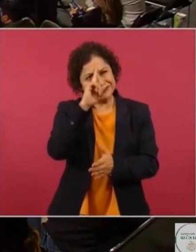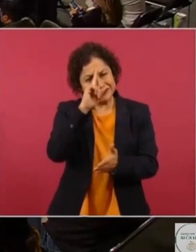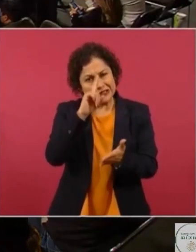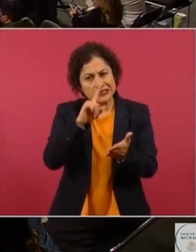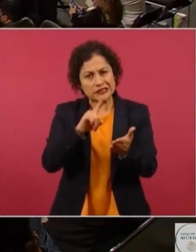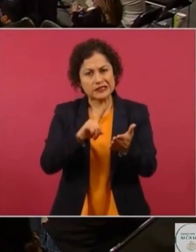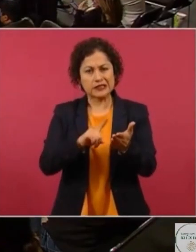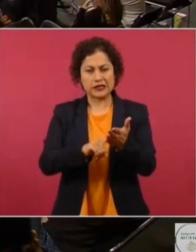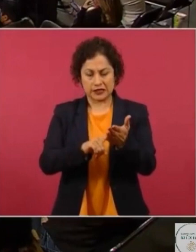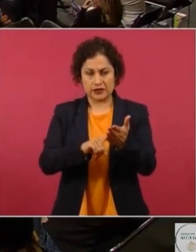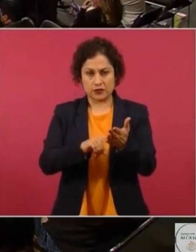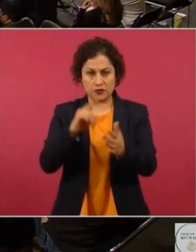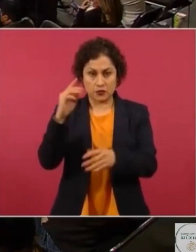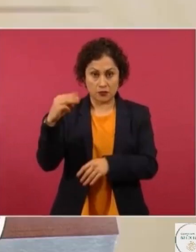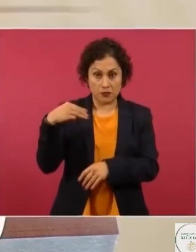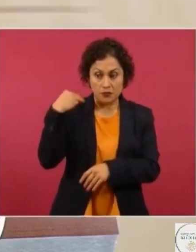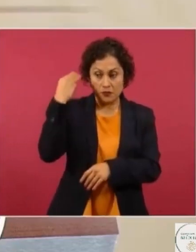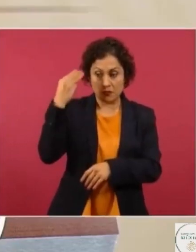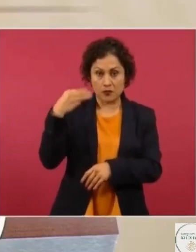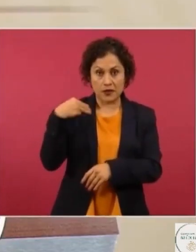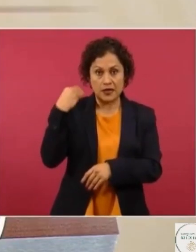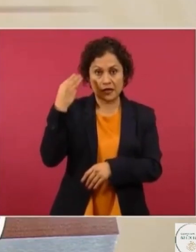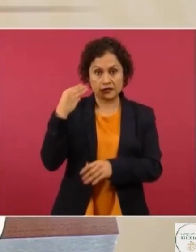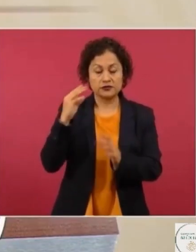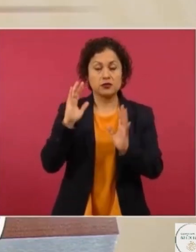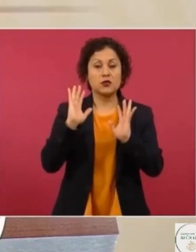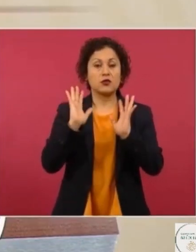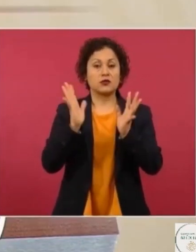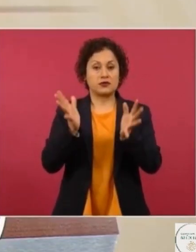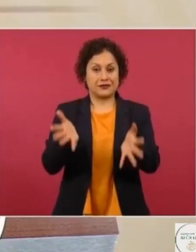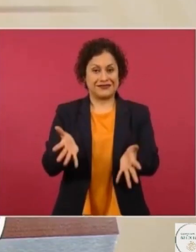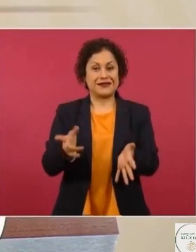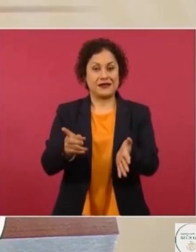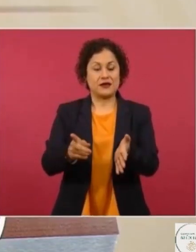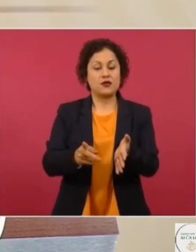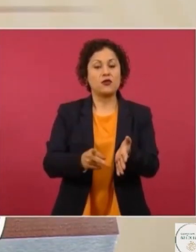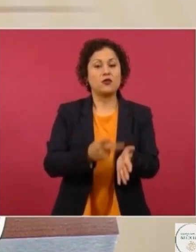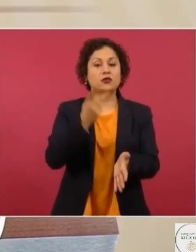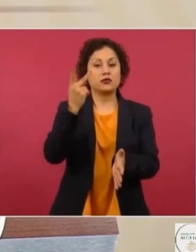marzo ya estamos de nuevo